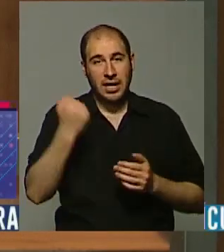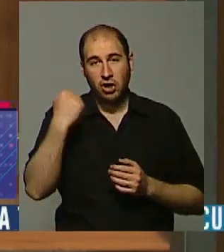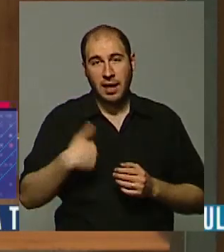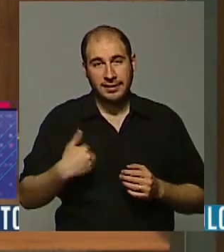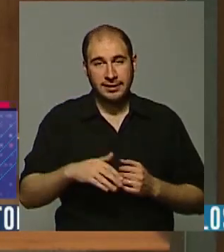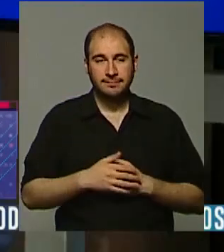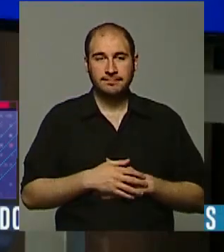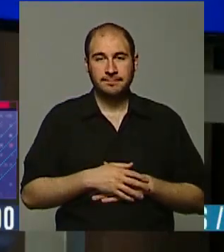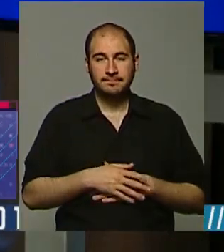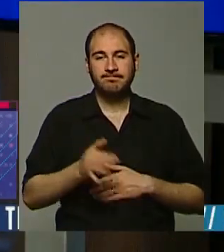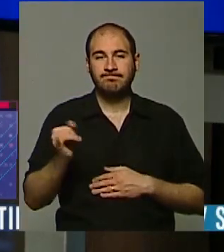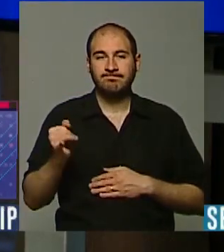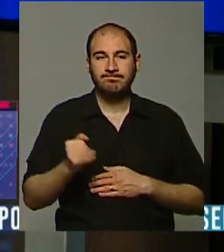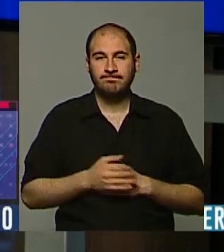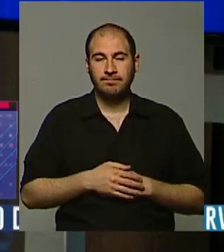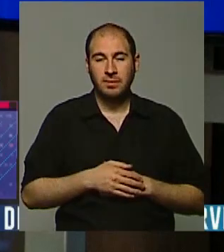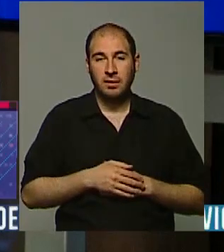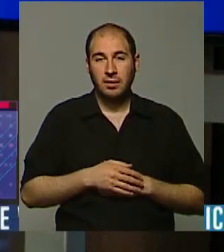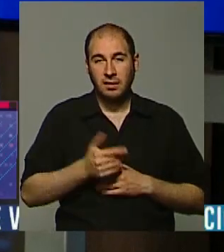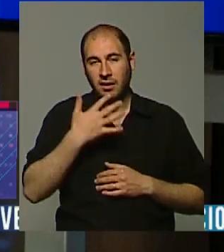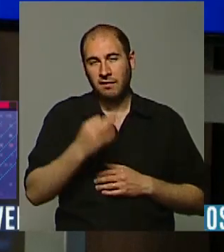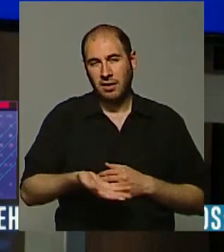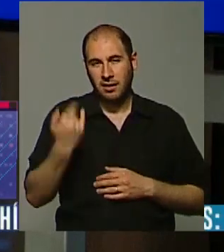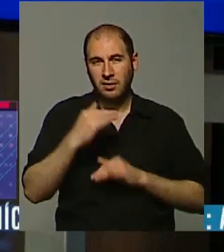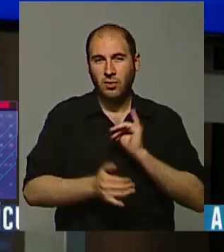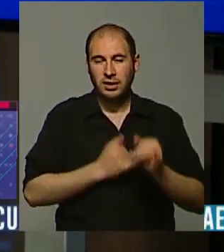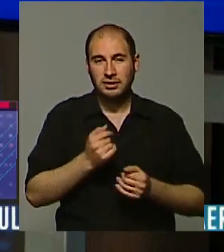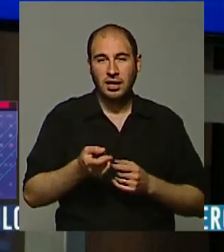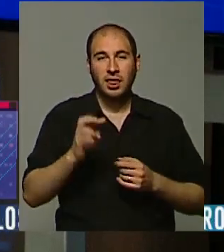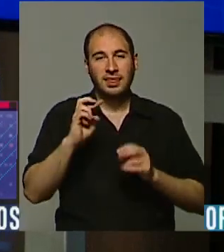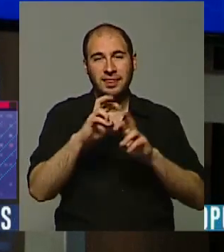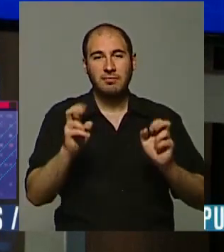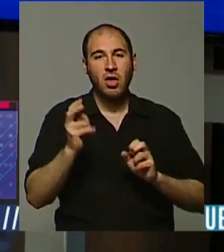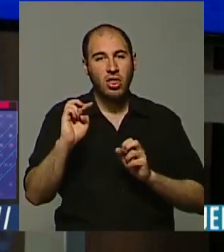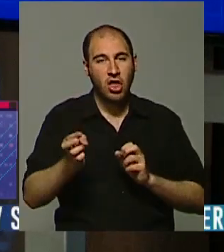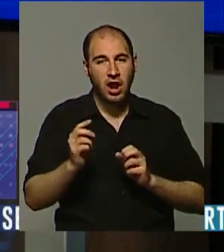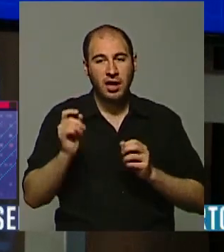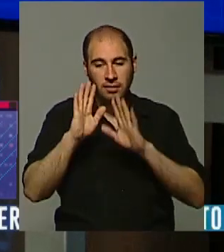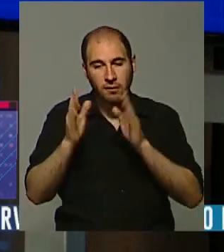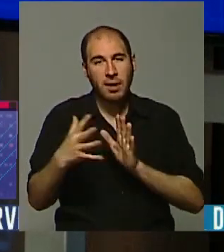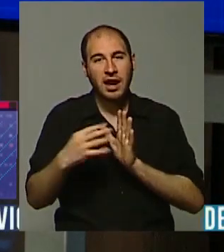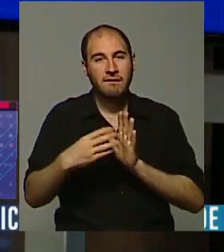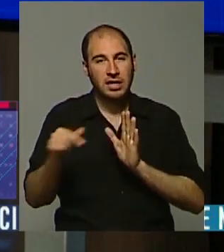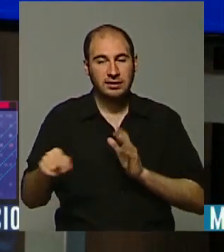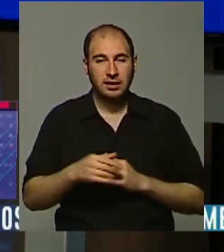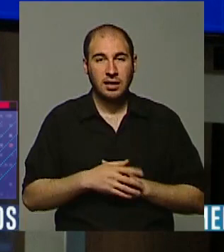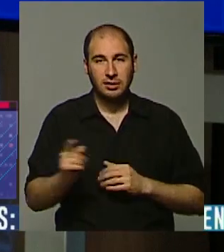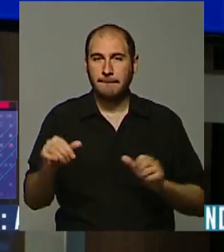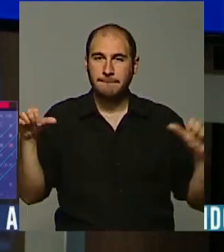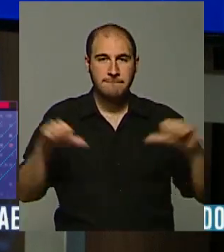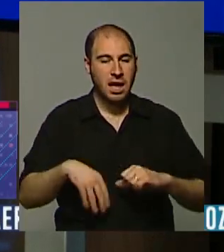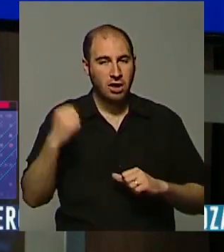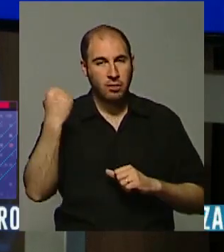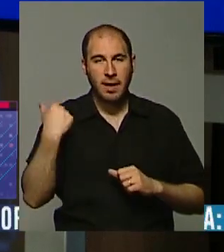economía argentina. Sí, es cierto un poco lo que se mencionaba. La variable del dólar se ha tomado como variable de referencia. Eso es malo para